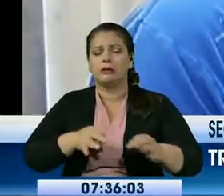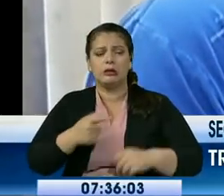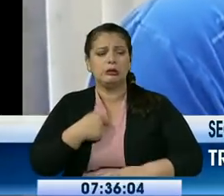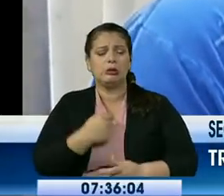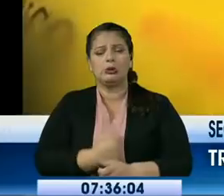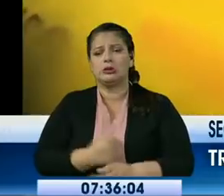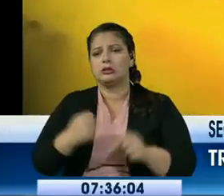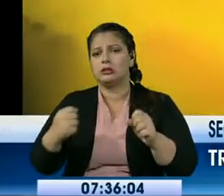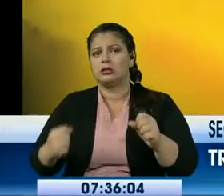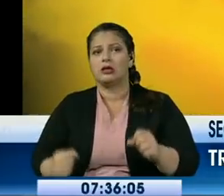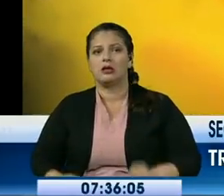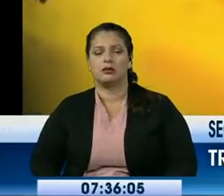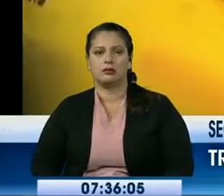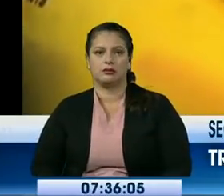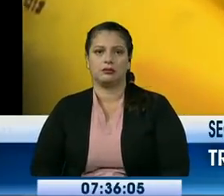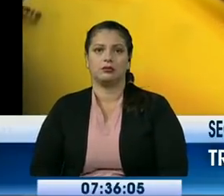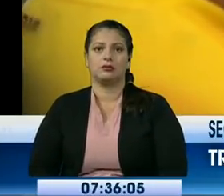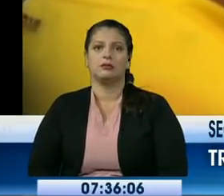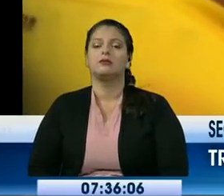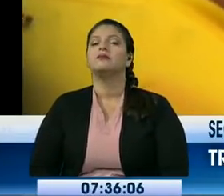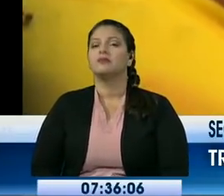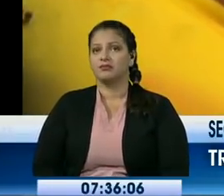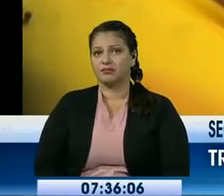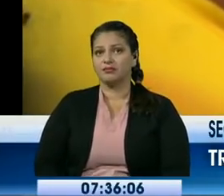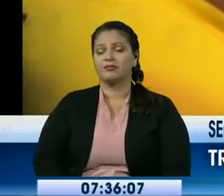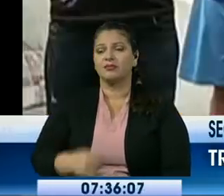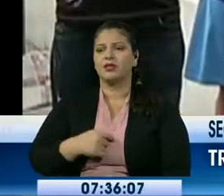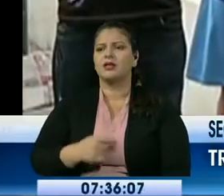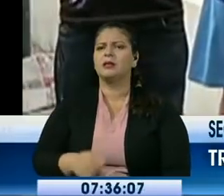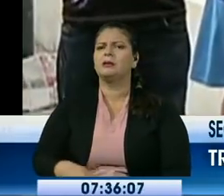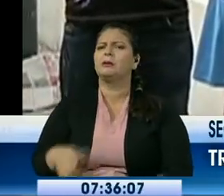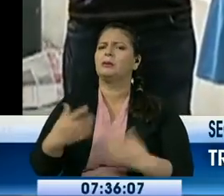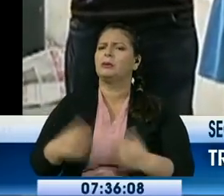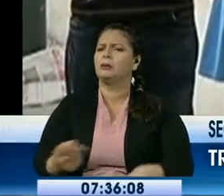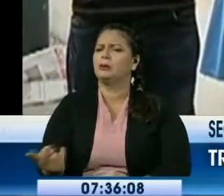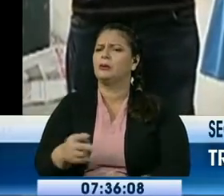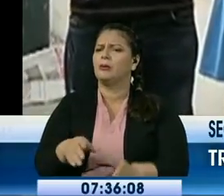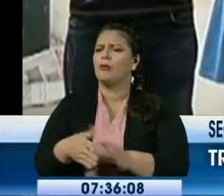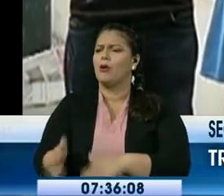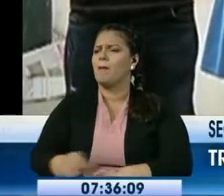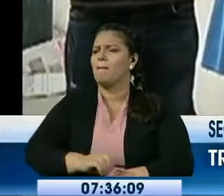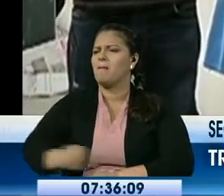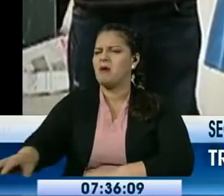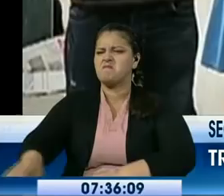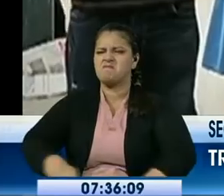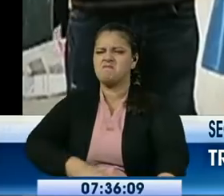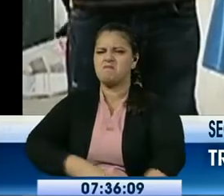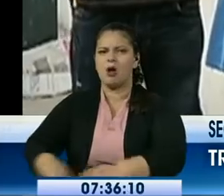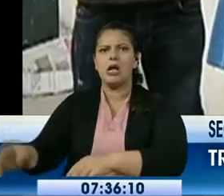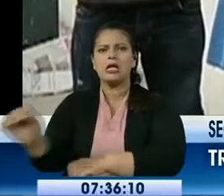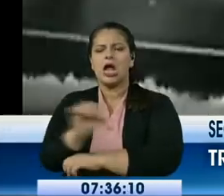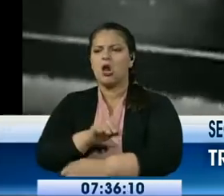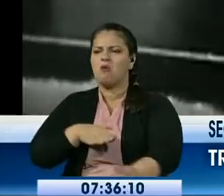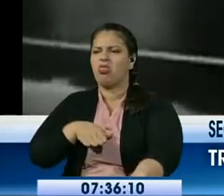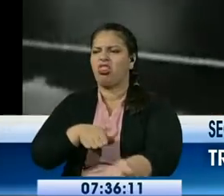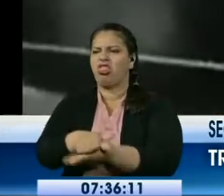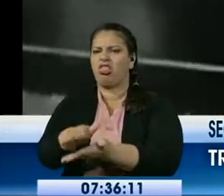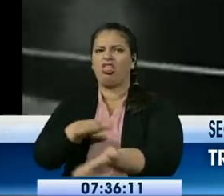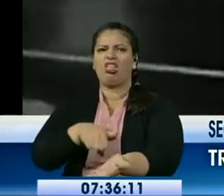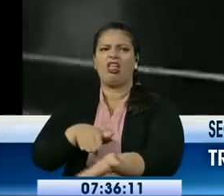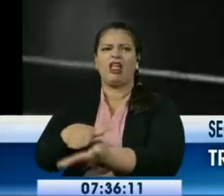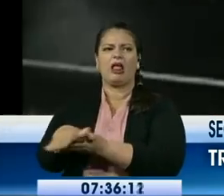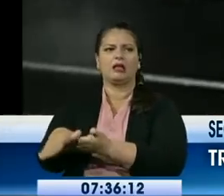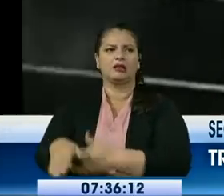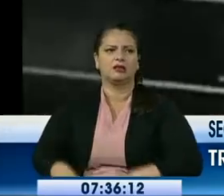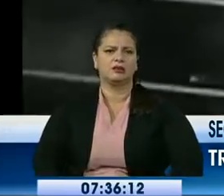cuenta. Ahora esperan que la policía realice investigaciones para que identifiquen y capturen a esa peligrosa banda que opera en Guayaquil y deja